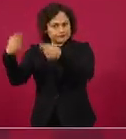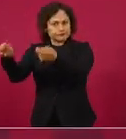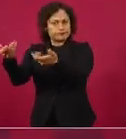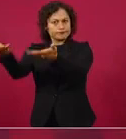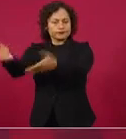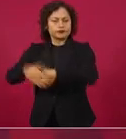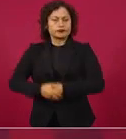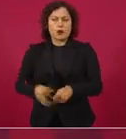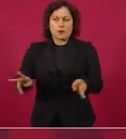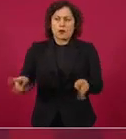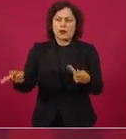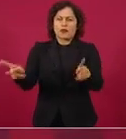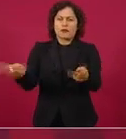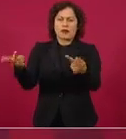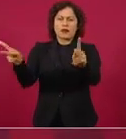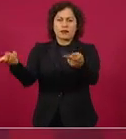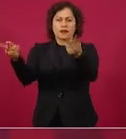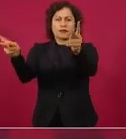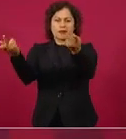Y así todo.